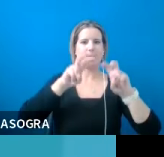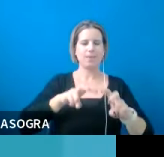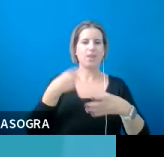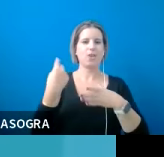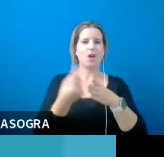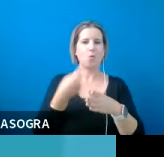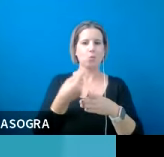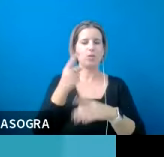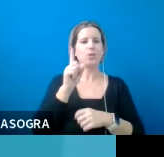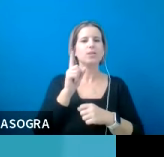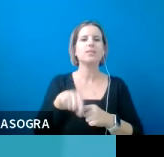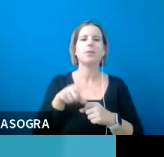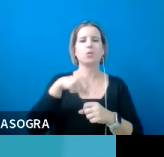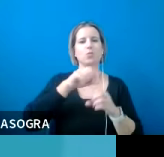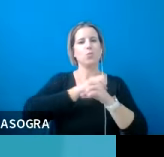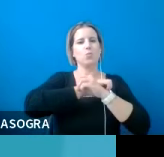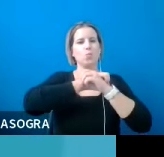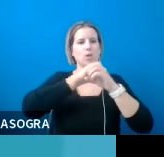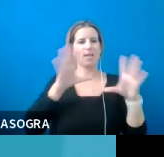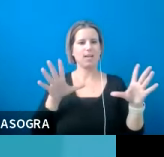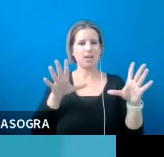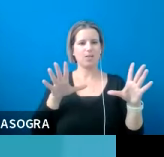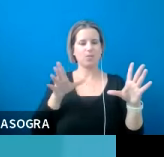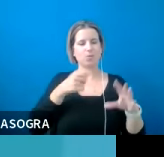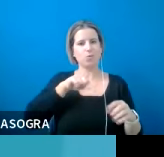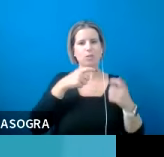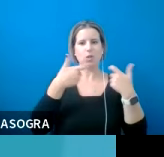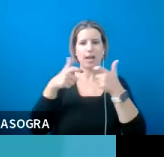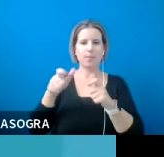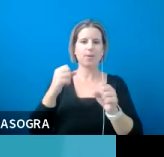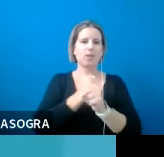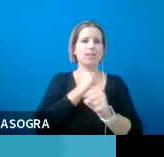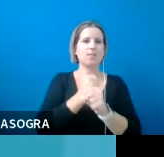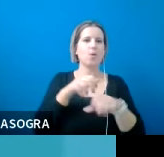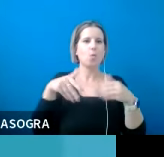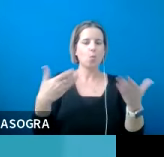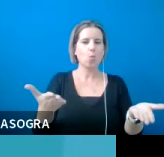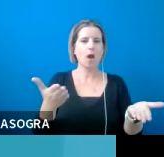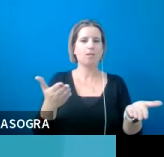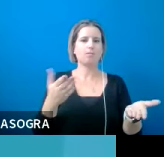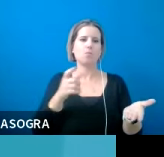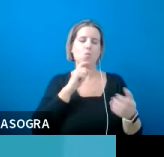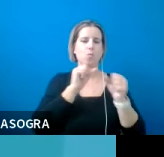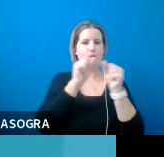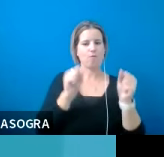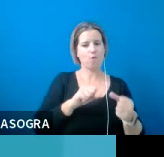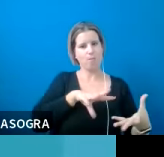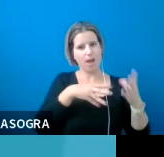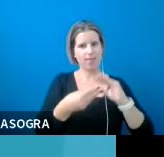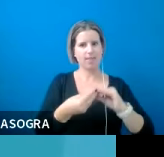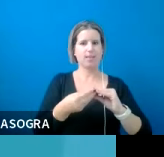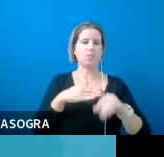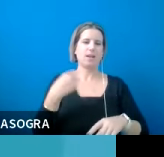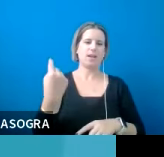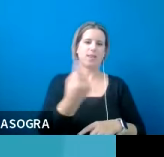y que tengamos muy claro cuáles son nuestros ámbitos de trabajo y de qué manera ajustarnos a cada